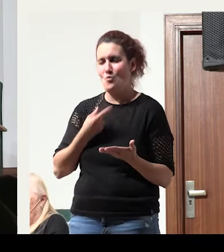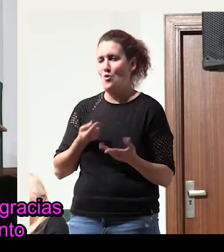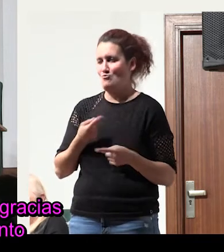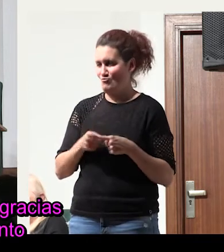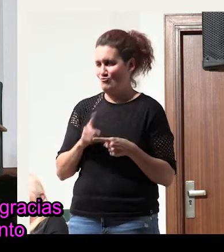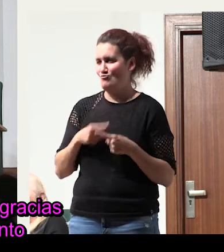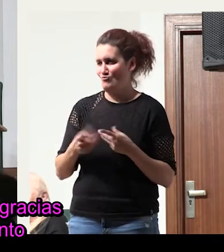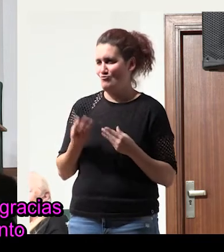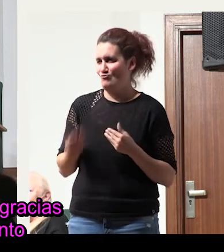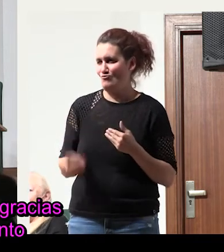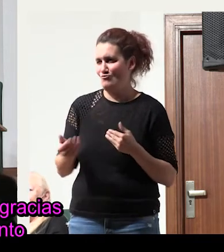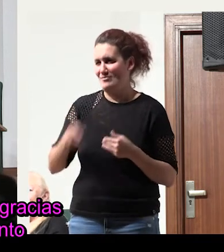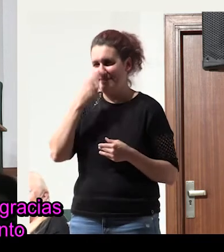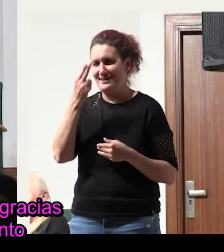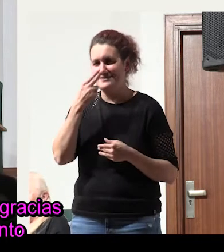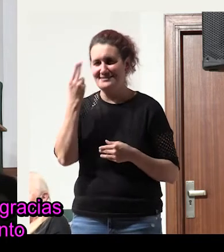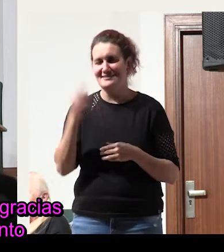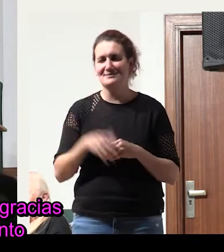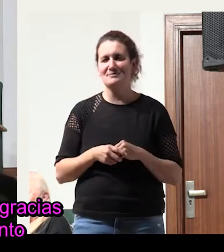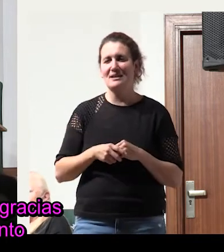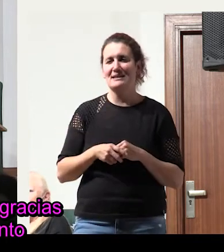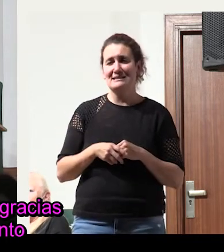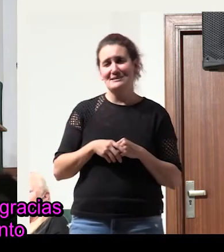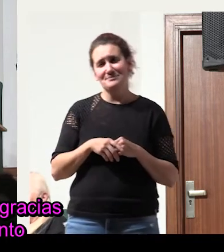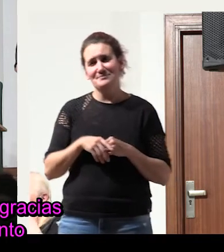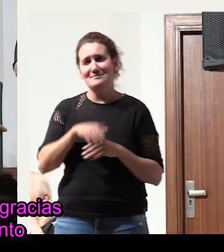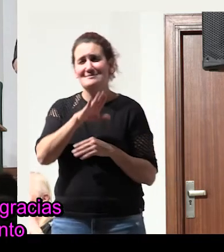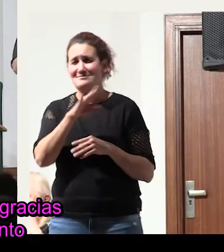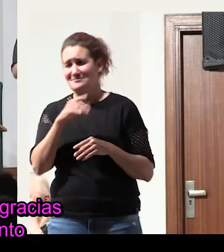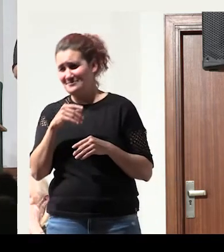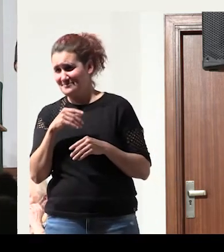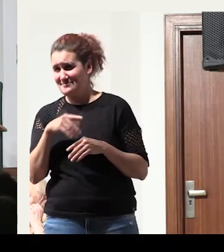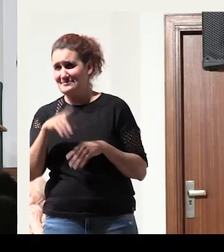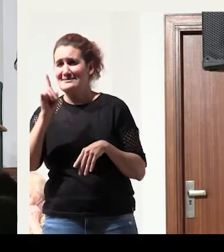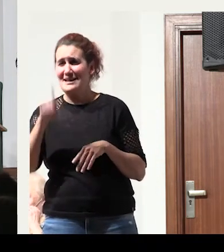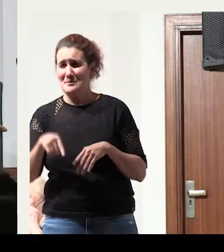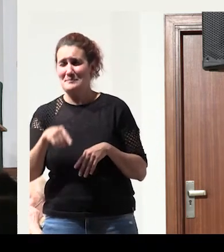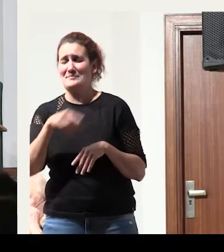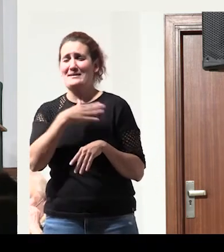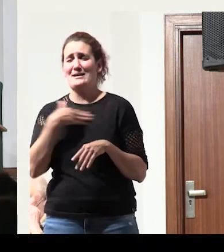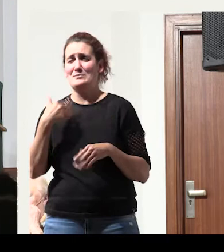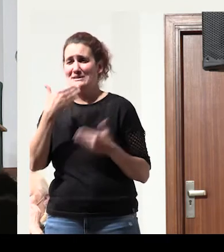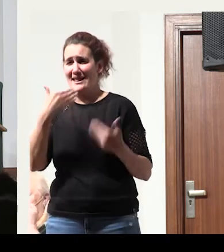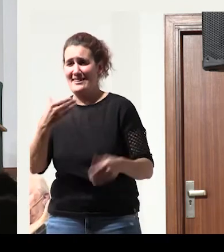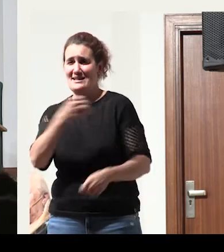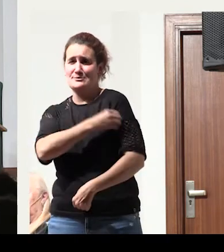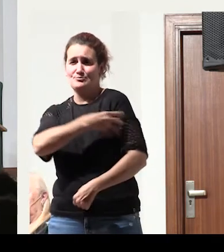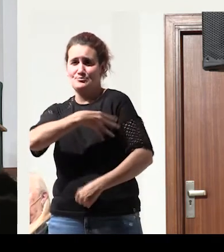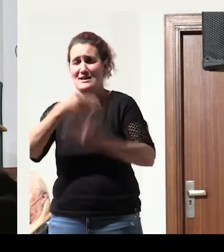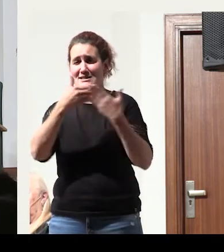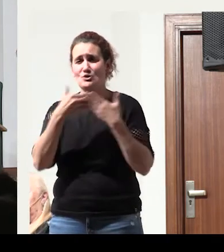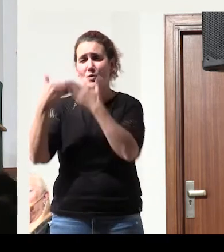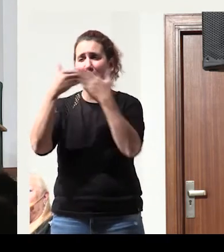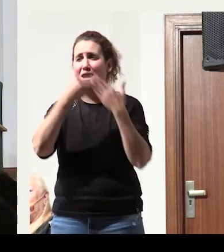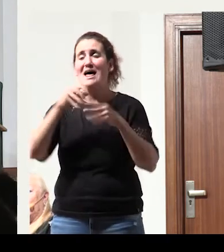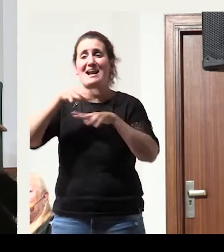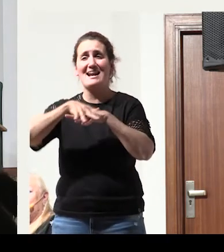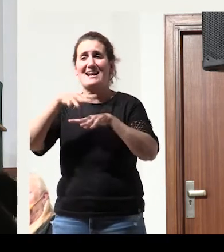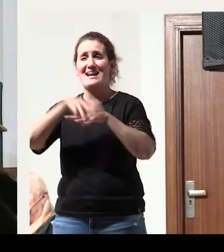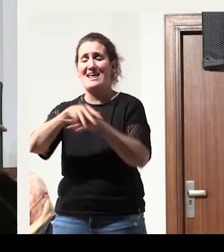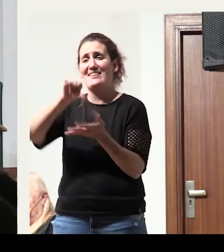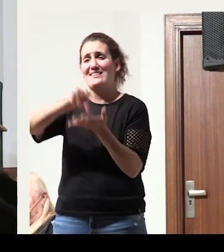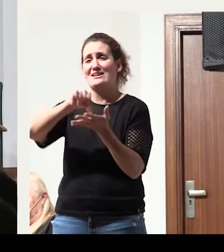Y bueno, también queremos dar las gracias a la Escuela de Empoderamiento y a la Red de Centros Socioculturales